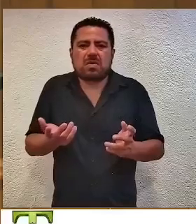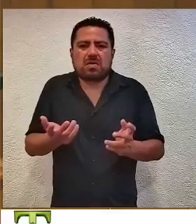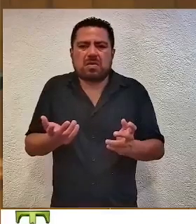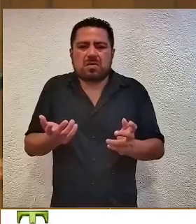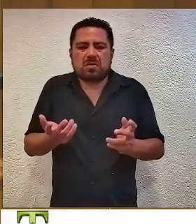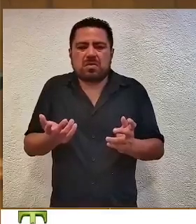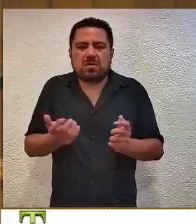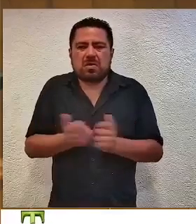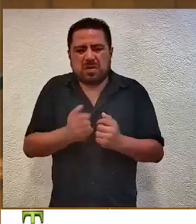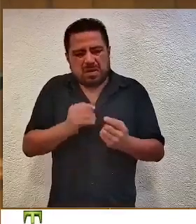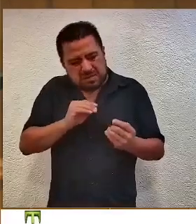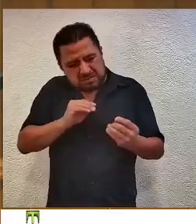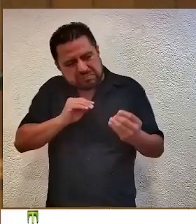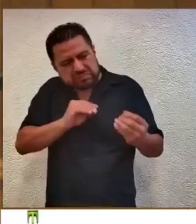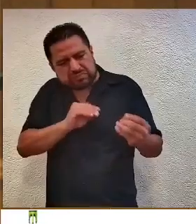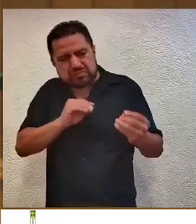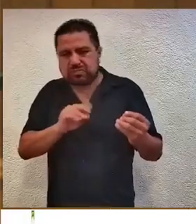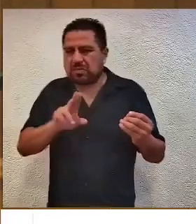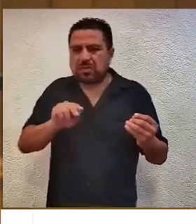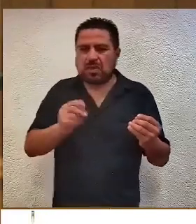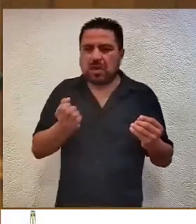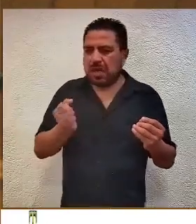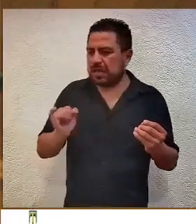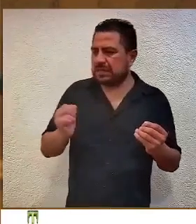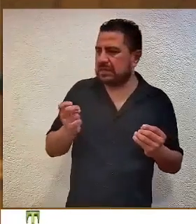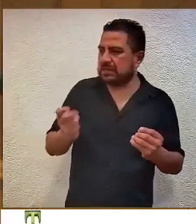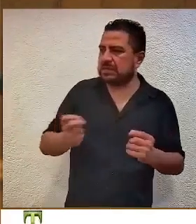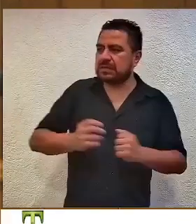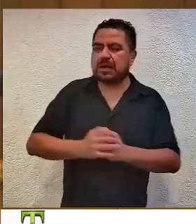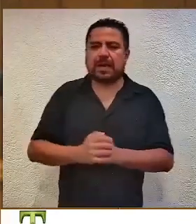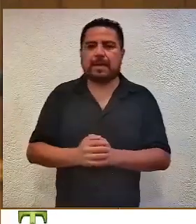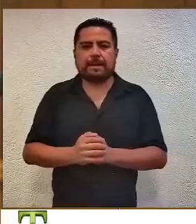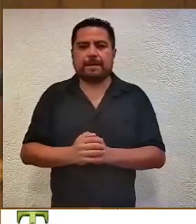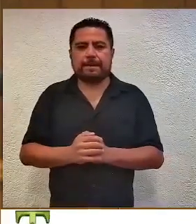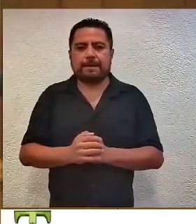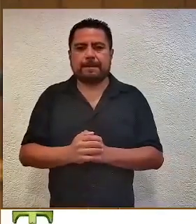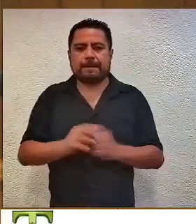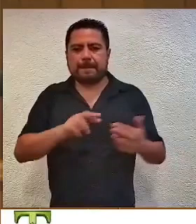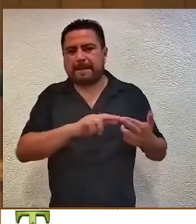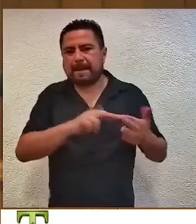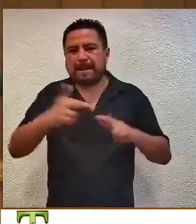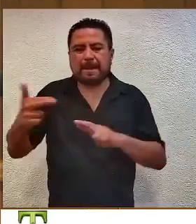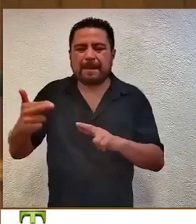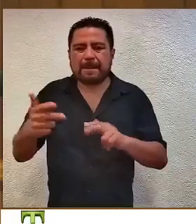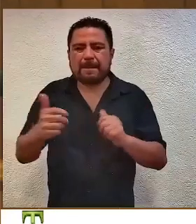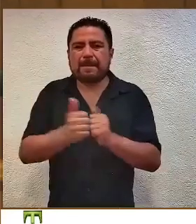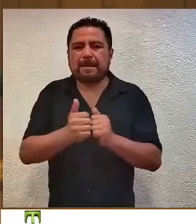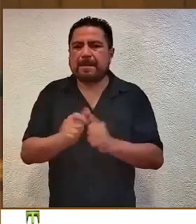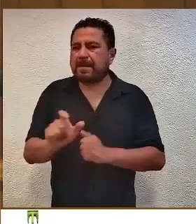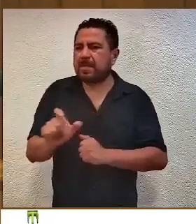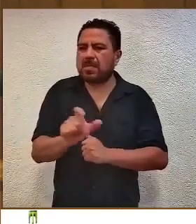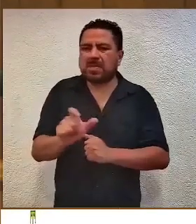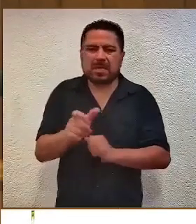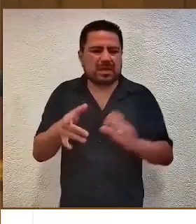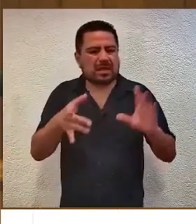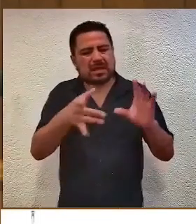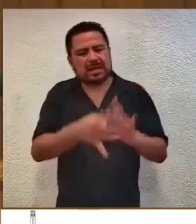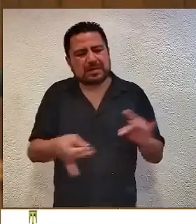en la discusión que no es. En relación a cuando se dijo